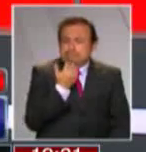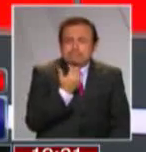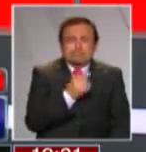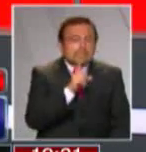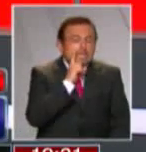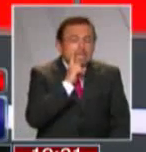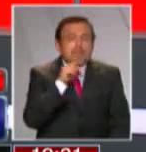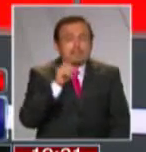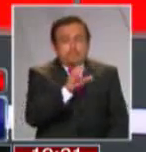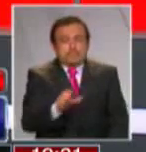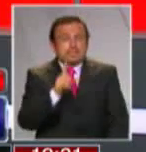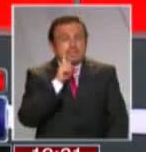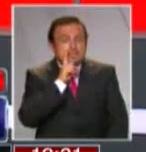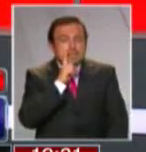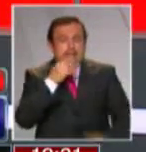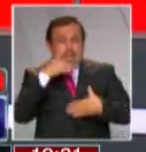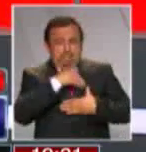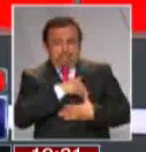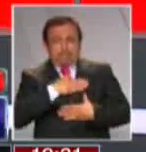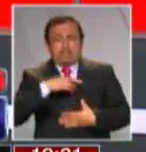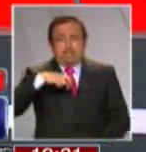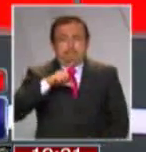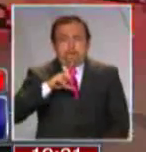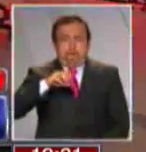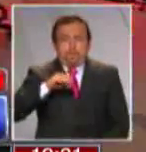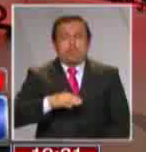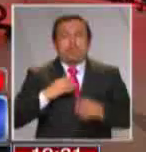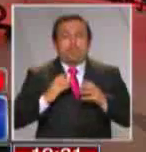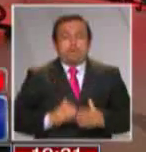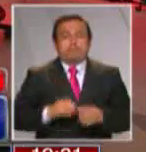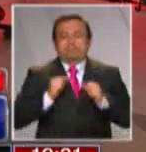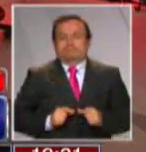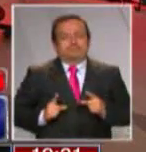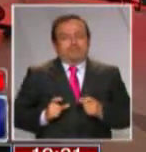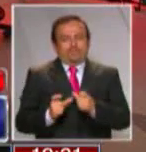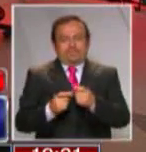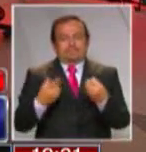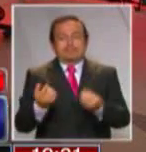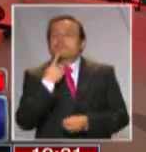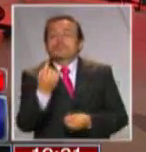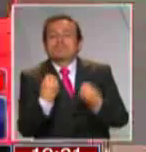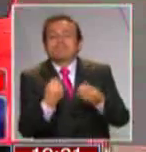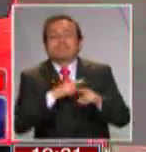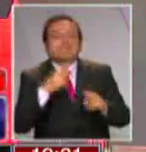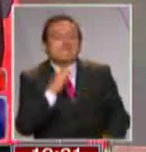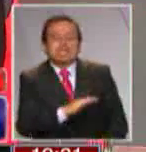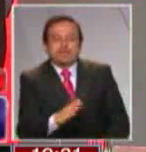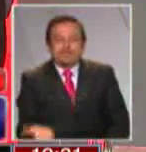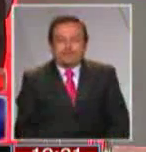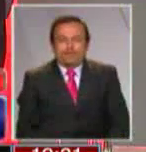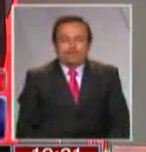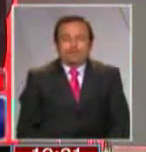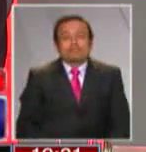que las personas que tengan este material y esta sustancia en su cuerpo desarrollen cáncer. ¿Qué van a hacer con estos niños? No, por eso, primero que